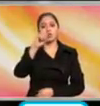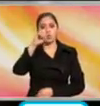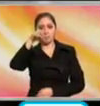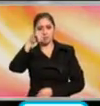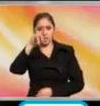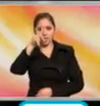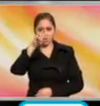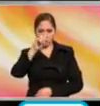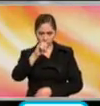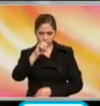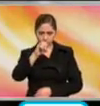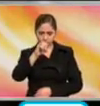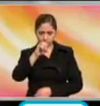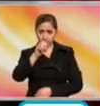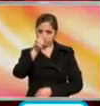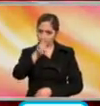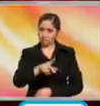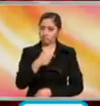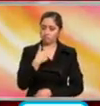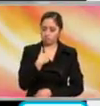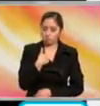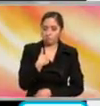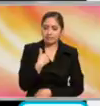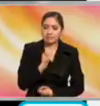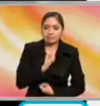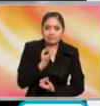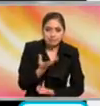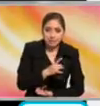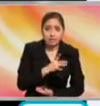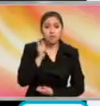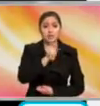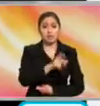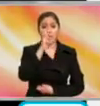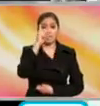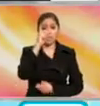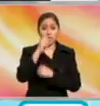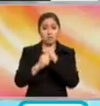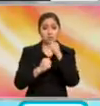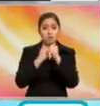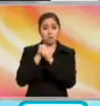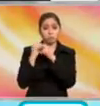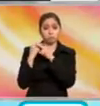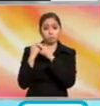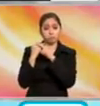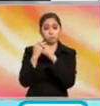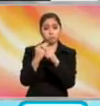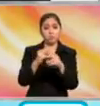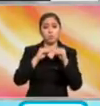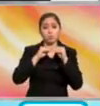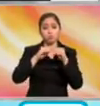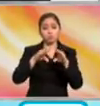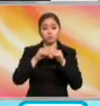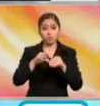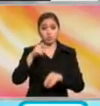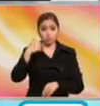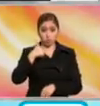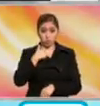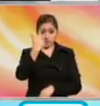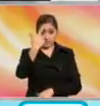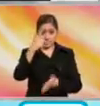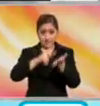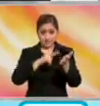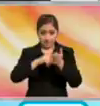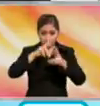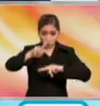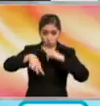Miedo, da miedo decirlo, pero llevan 30 años presentándolo. Sí. Y uno podría decir es más de lo mismo. Yo lo he visto 7 veces